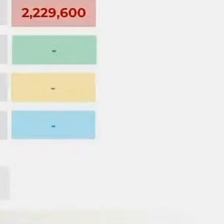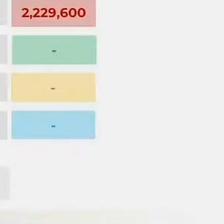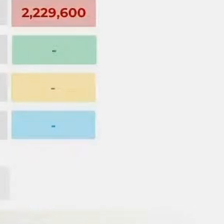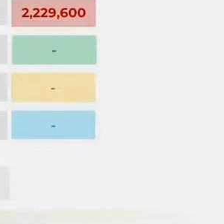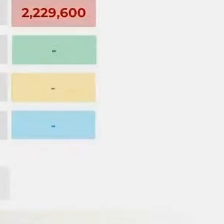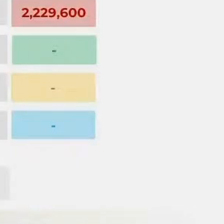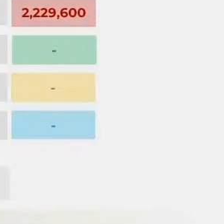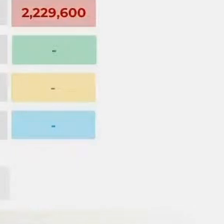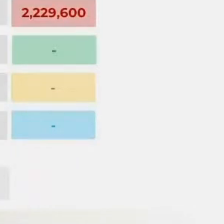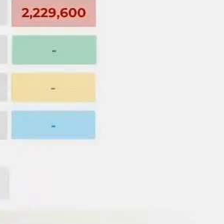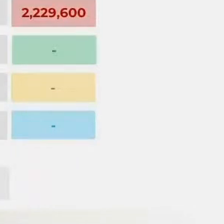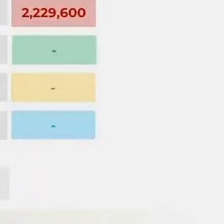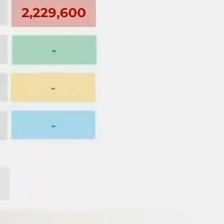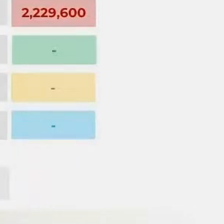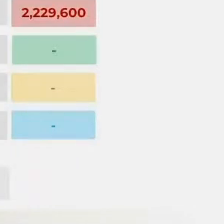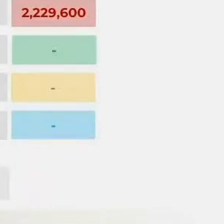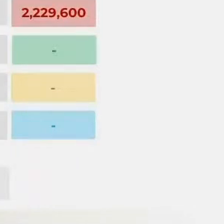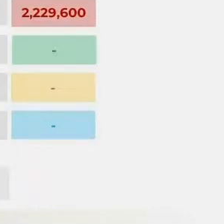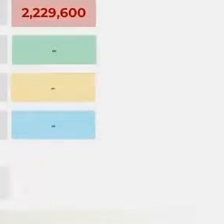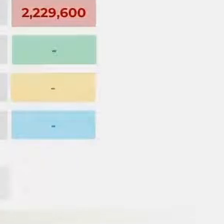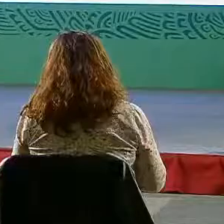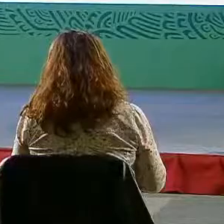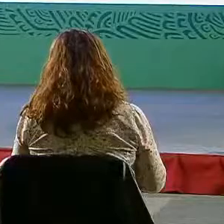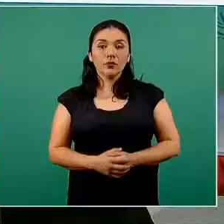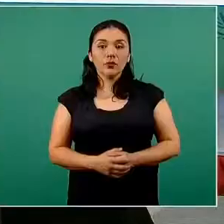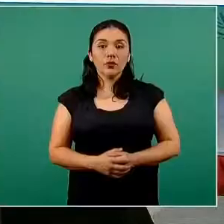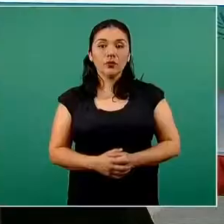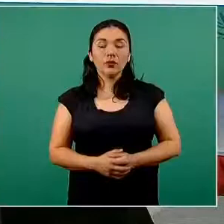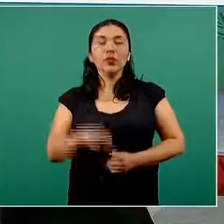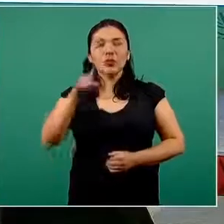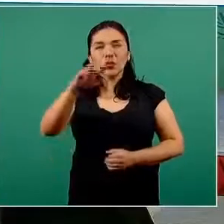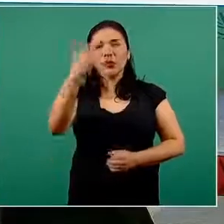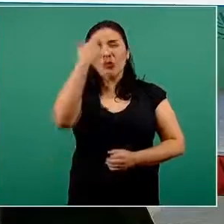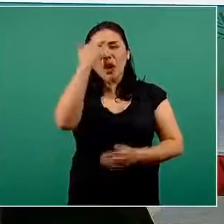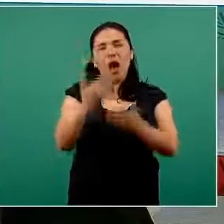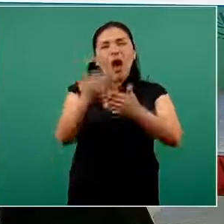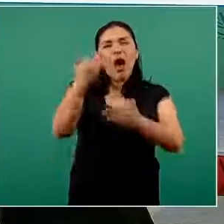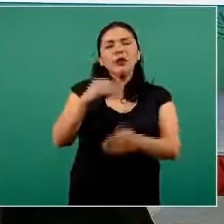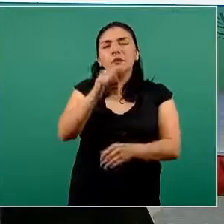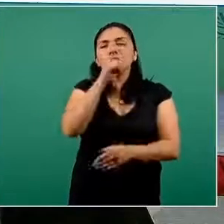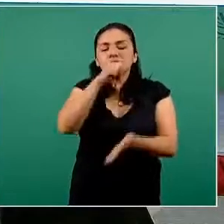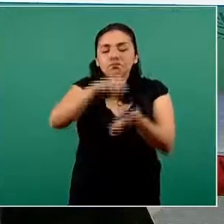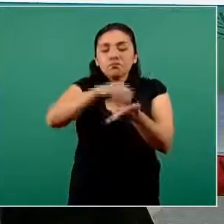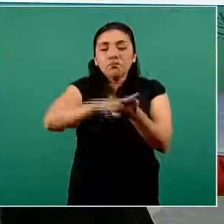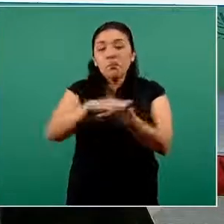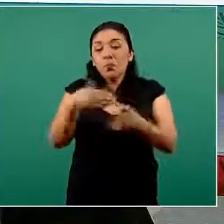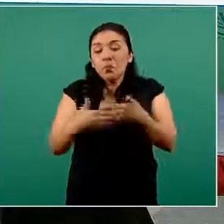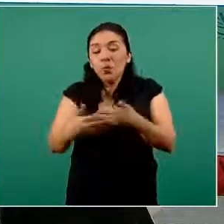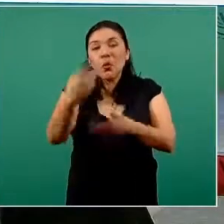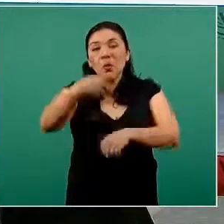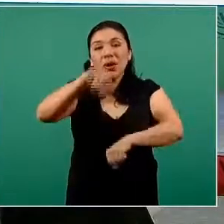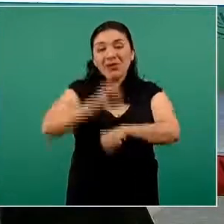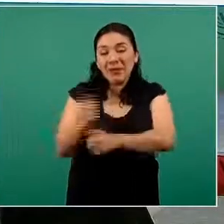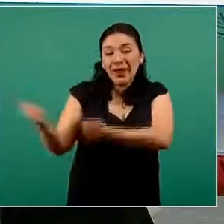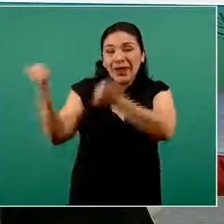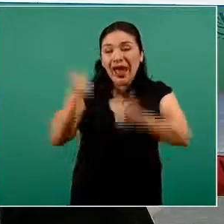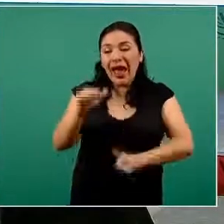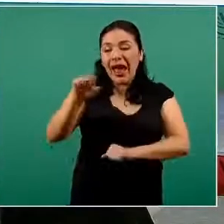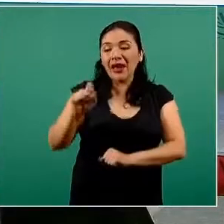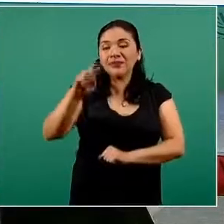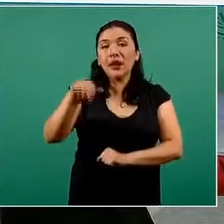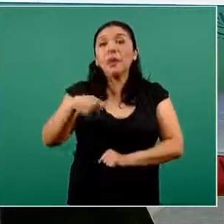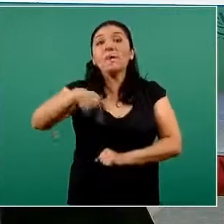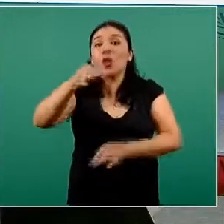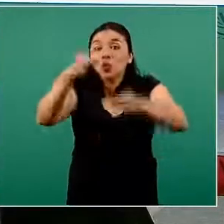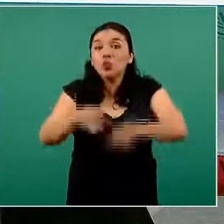COVAX, el mecanismo solidario de la OMS. Recordarán que en días previos estaba simplemente indicado que llegarían en la semana, pero no la precisión